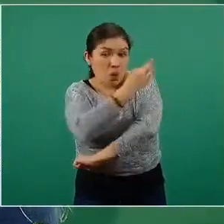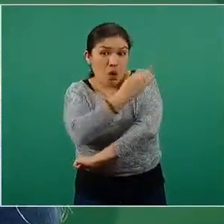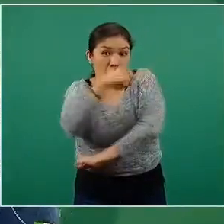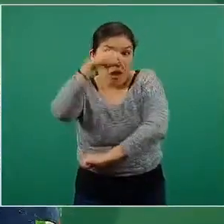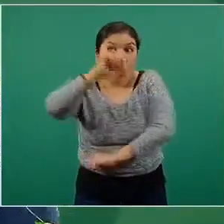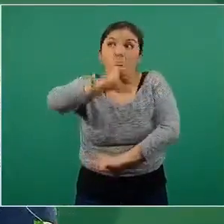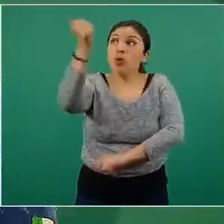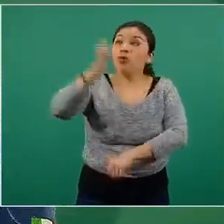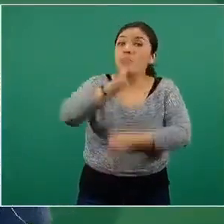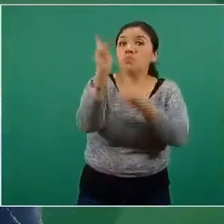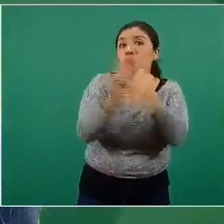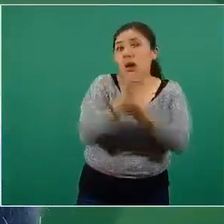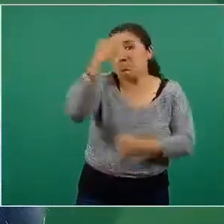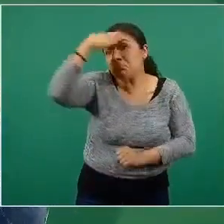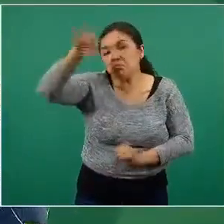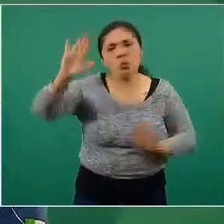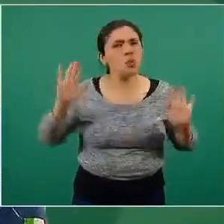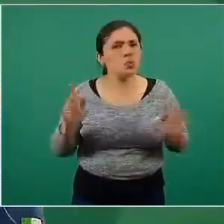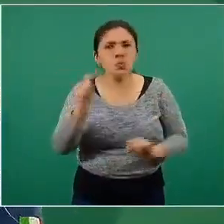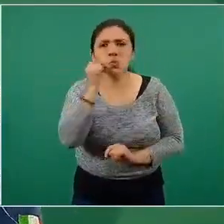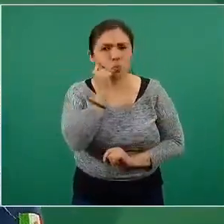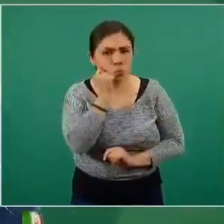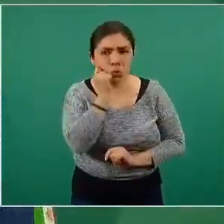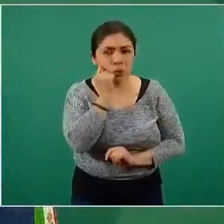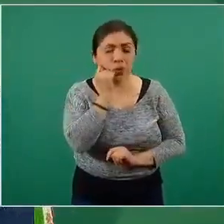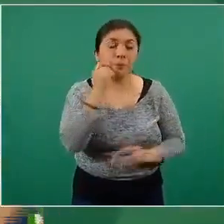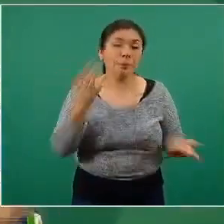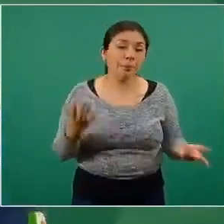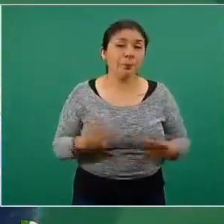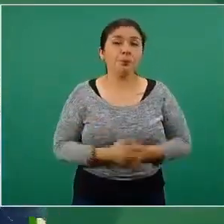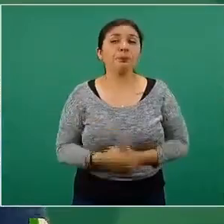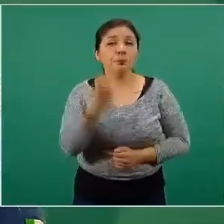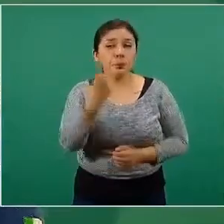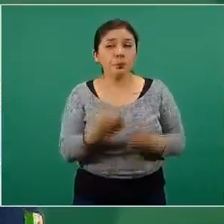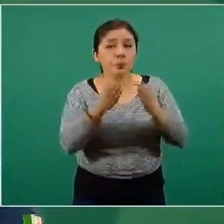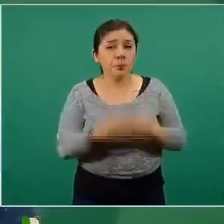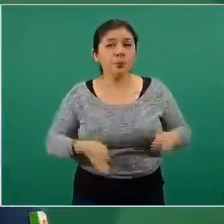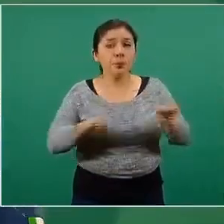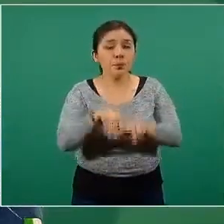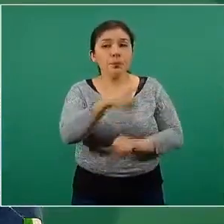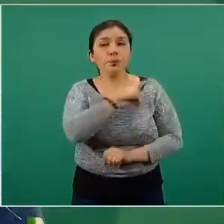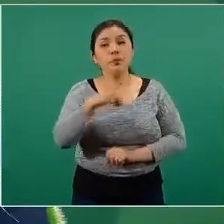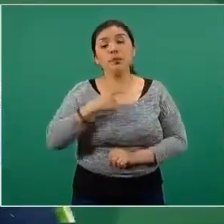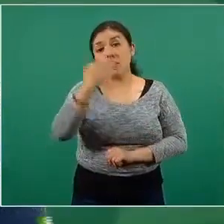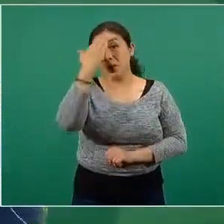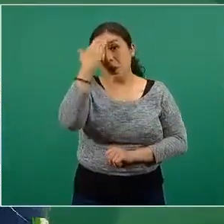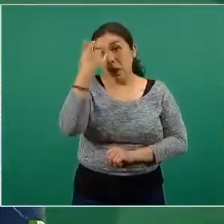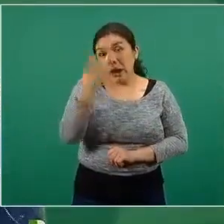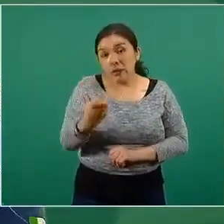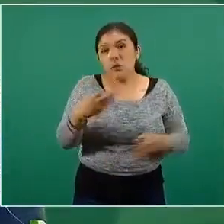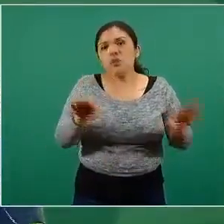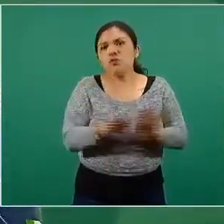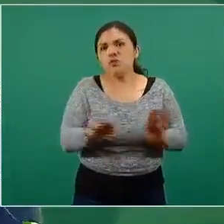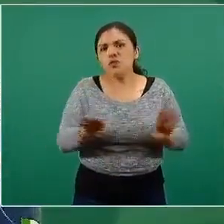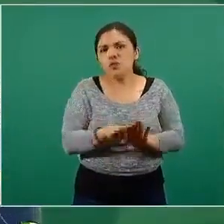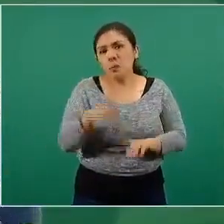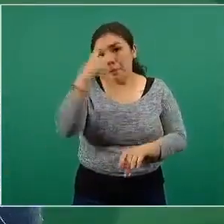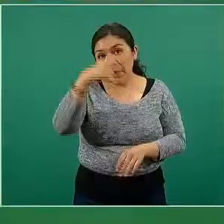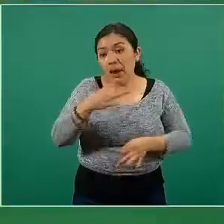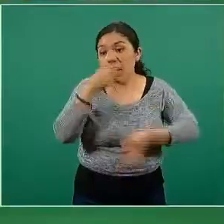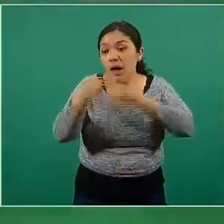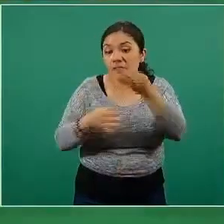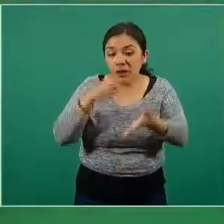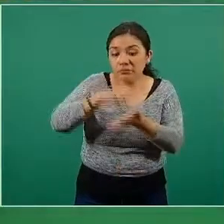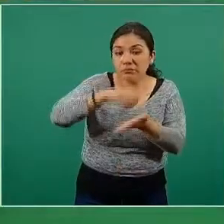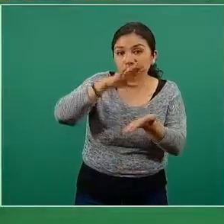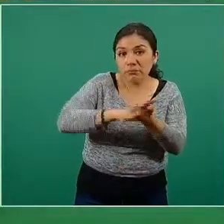se dio fuera de México. Esto pues es importante que ustedes conozcan el mecanismo de